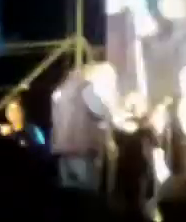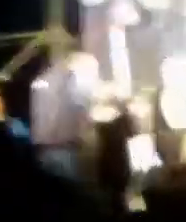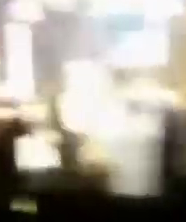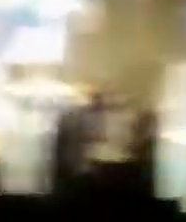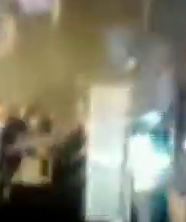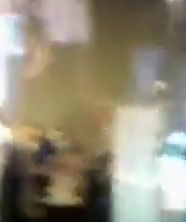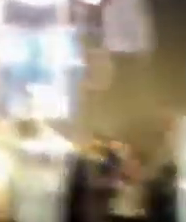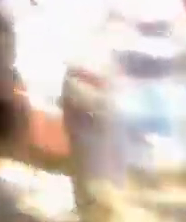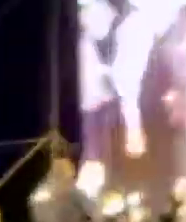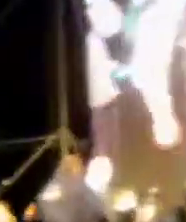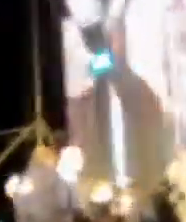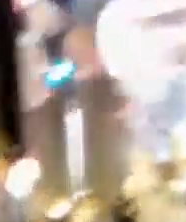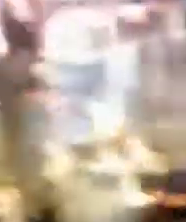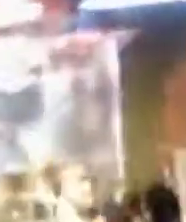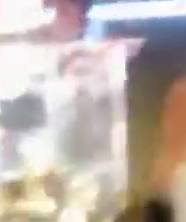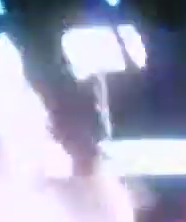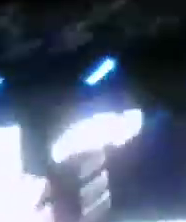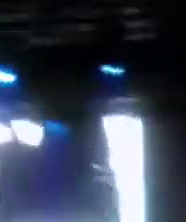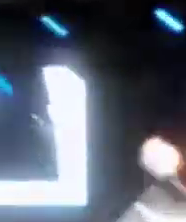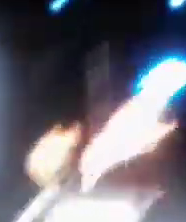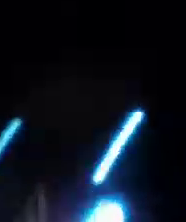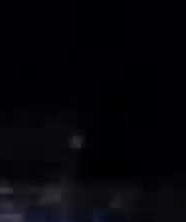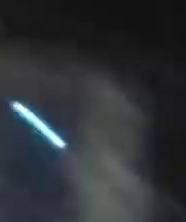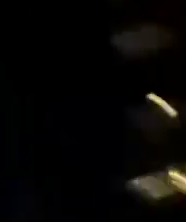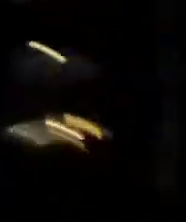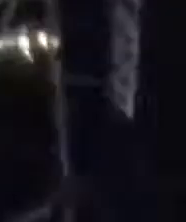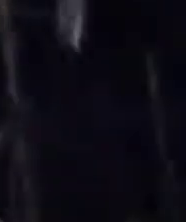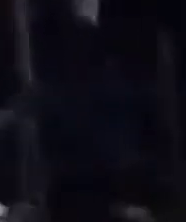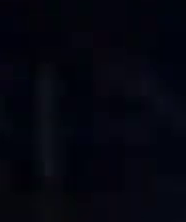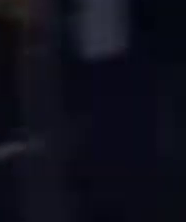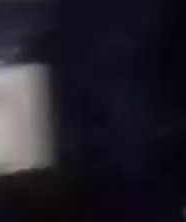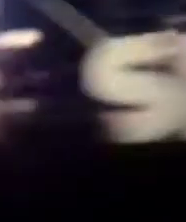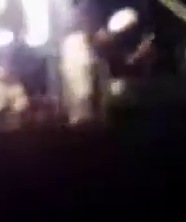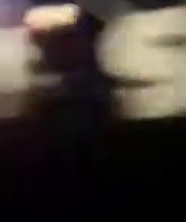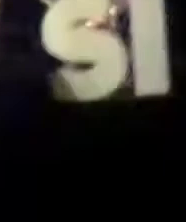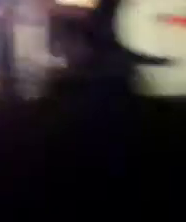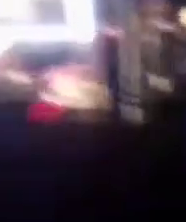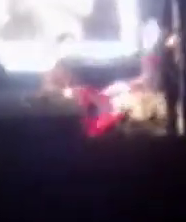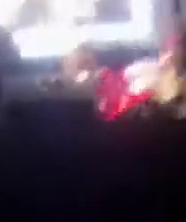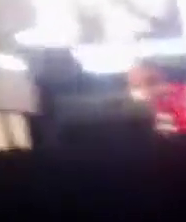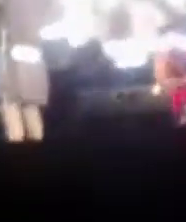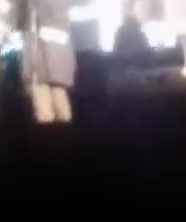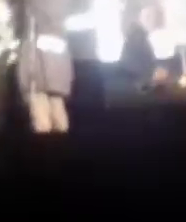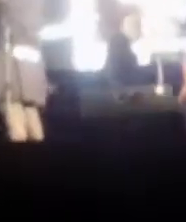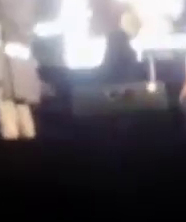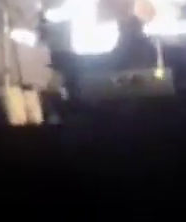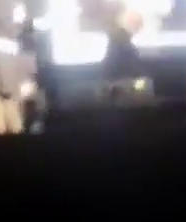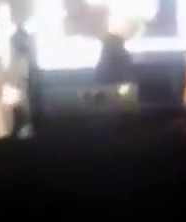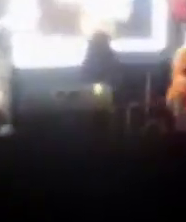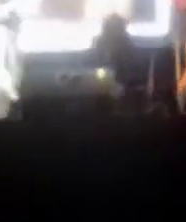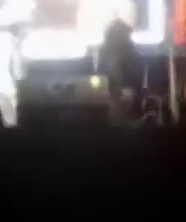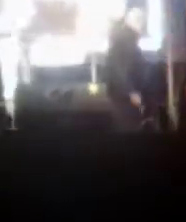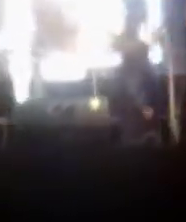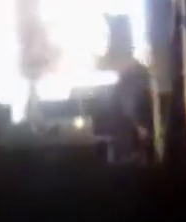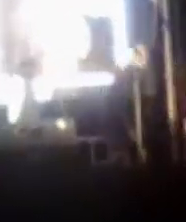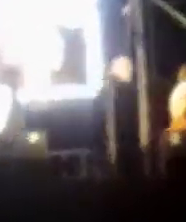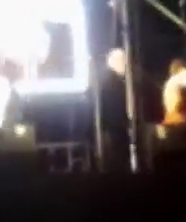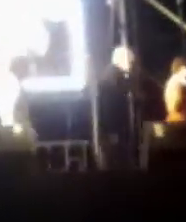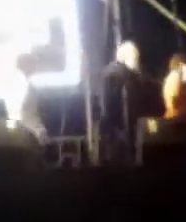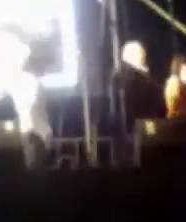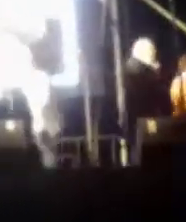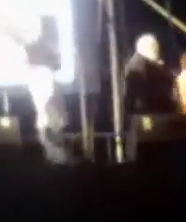grande a los representantes que nos acompañaron en el escenario, que son una muestra nada más de ustedes, de